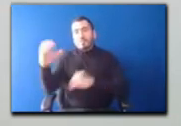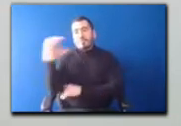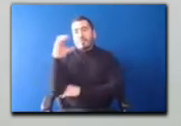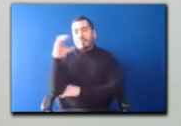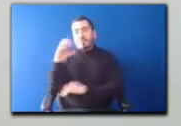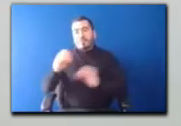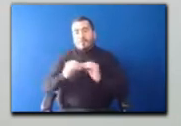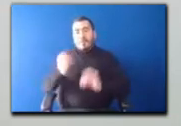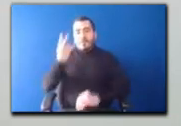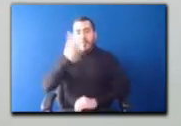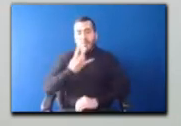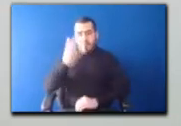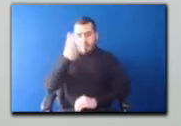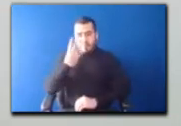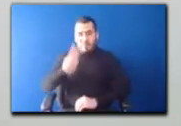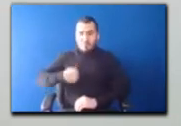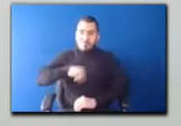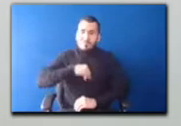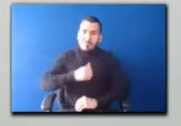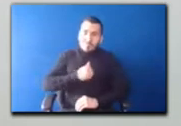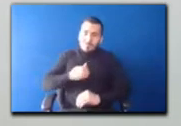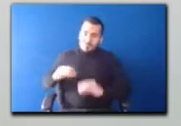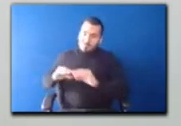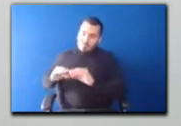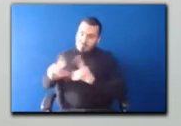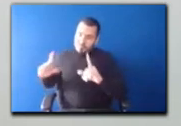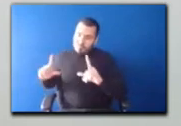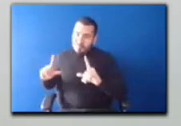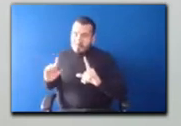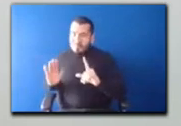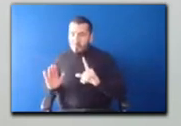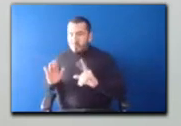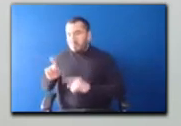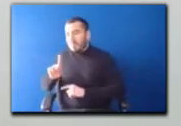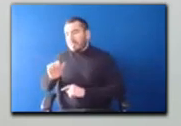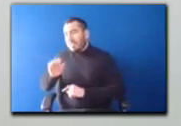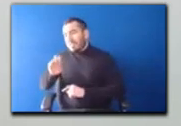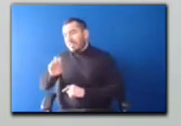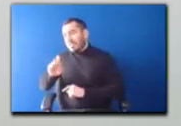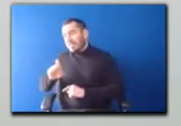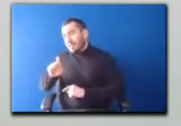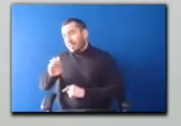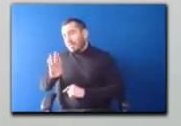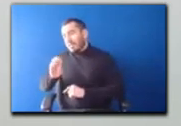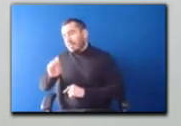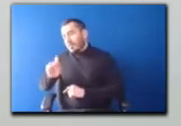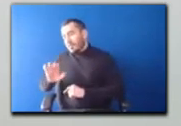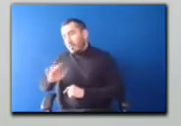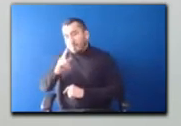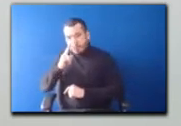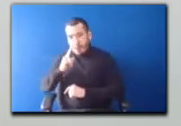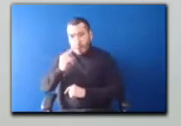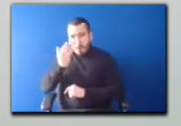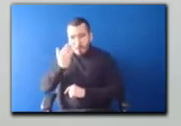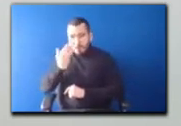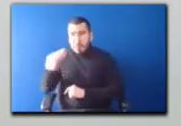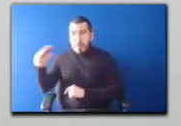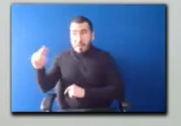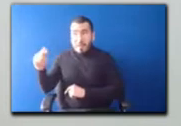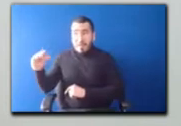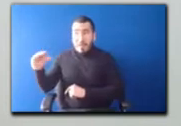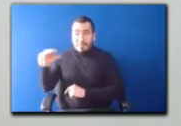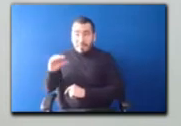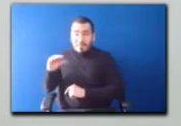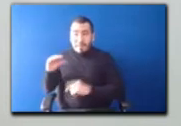en el sandbox con 9 entidades del sistema financiero, aprobamos un piloto para hacer cash in y cash out de criptoactivos. Ya